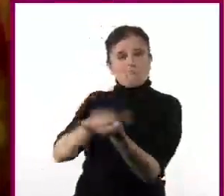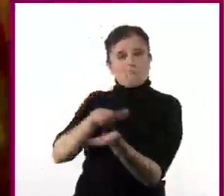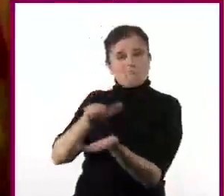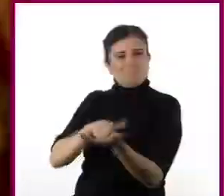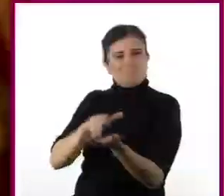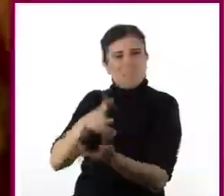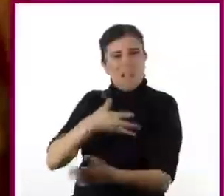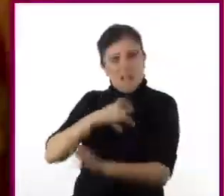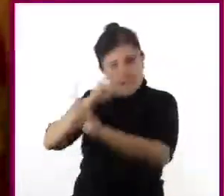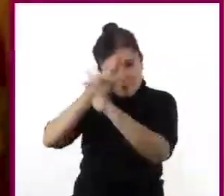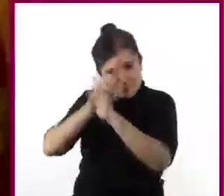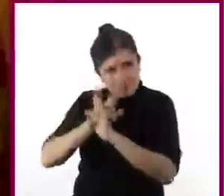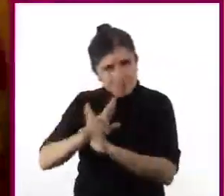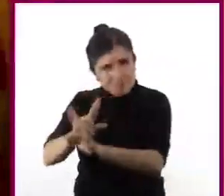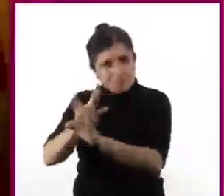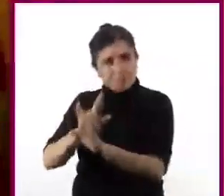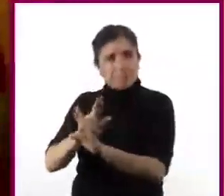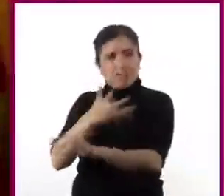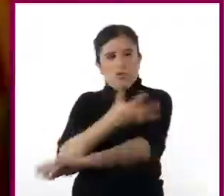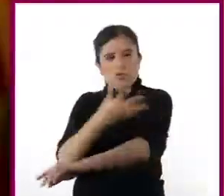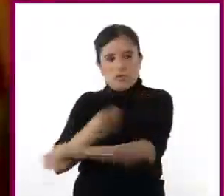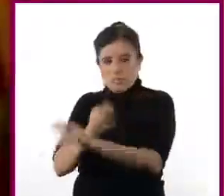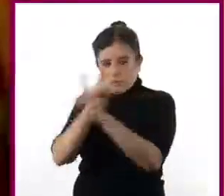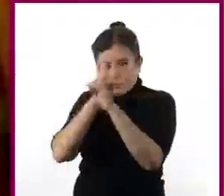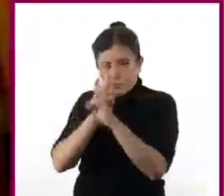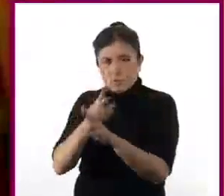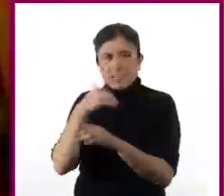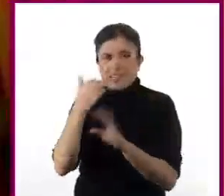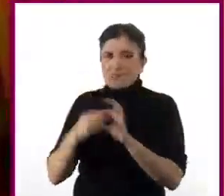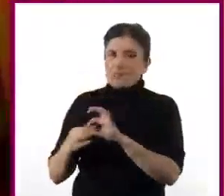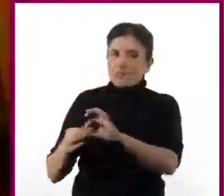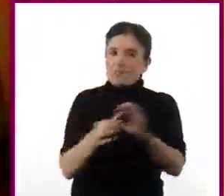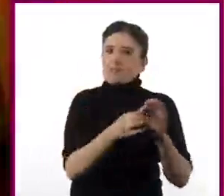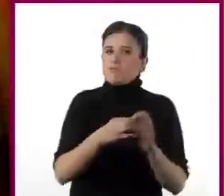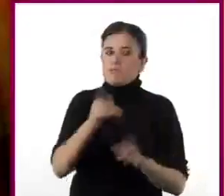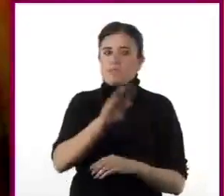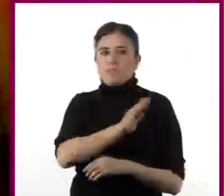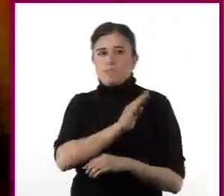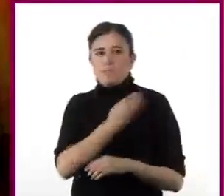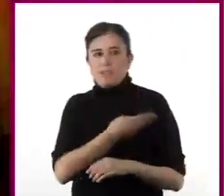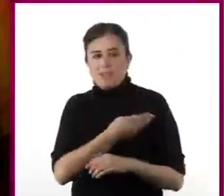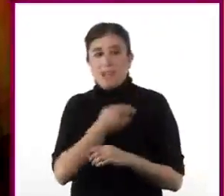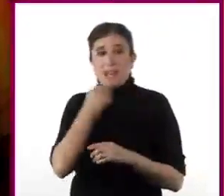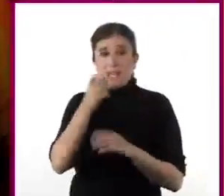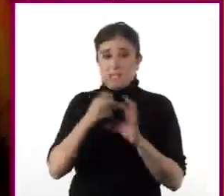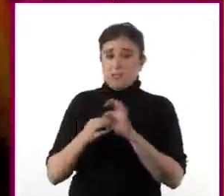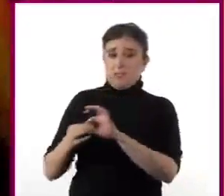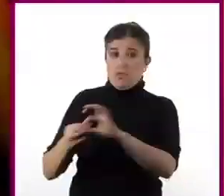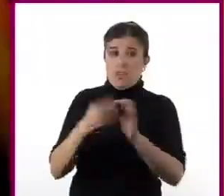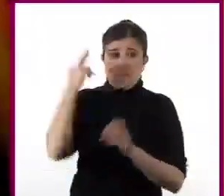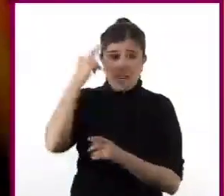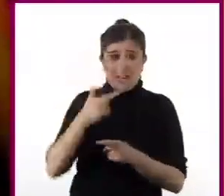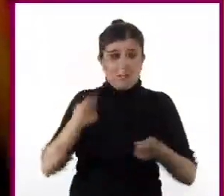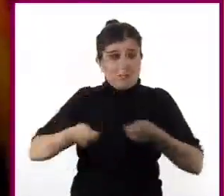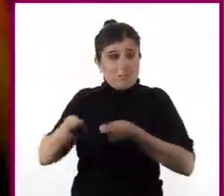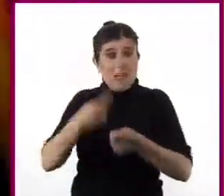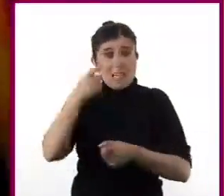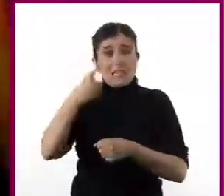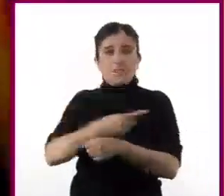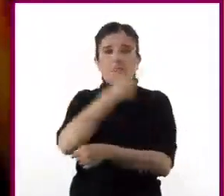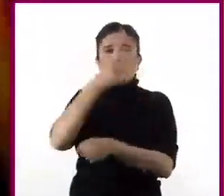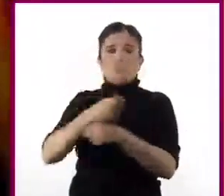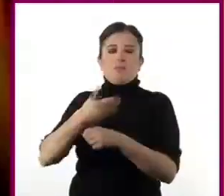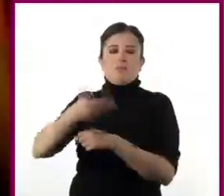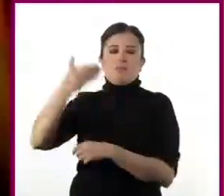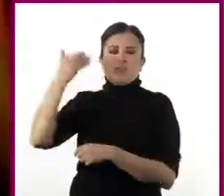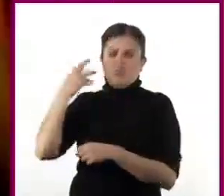que tenerle lealtad si queremos preservar la unidad del mundo hispánico, la unidad de la monarquía. Y esto es lo que ocurre en el primer momento,